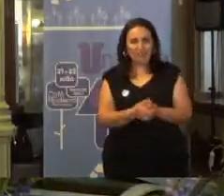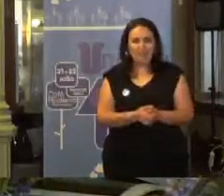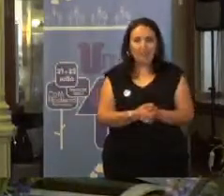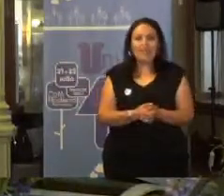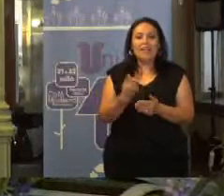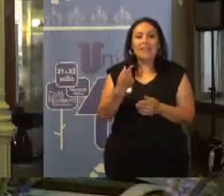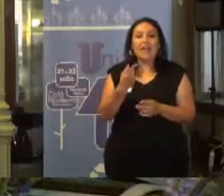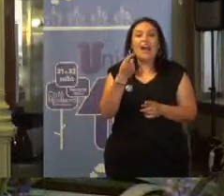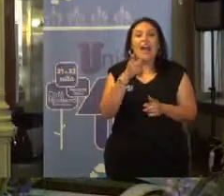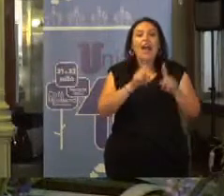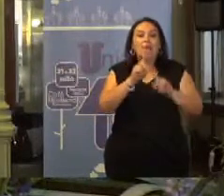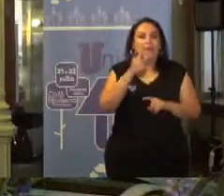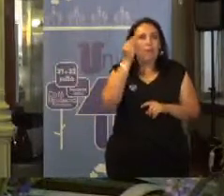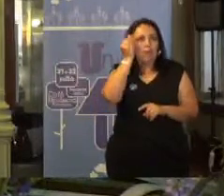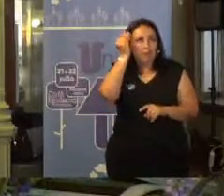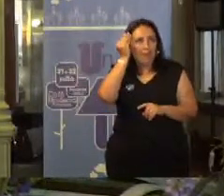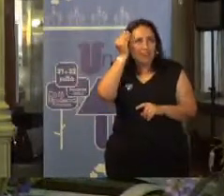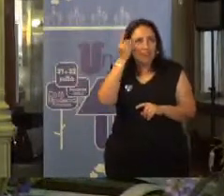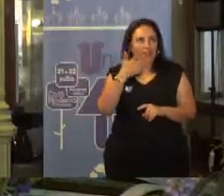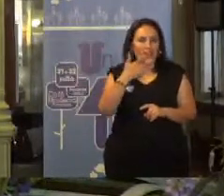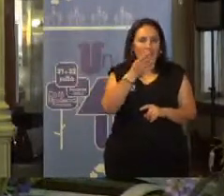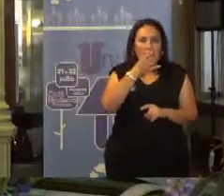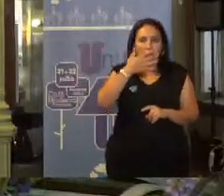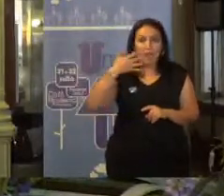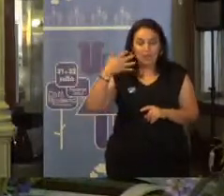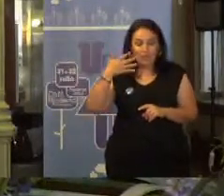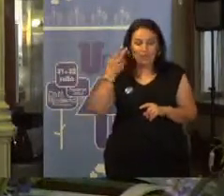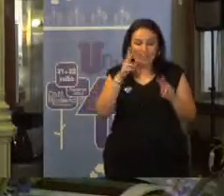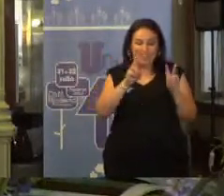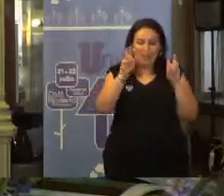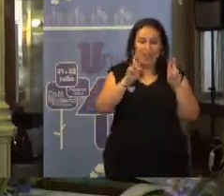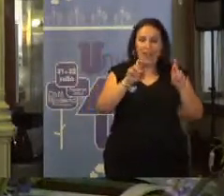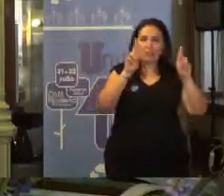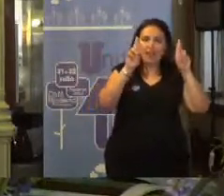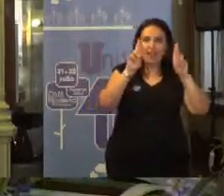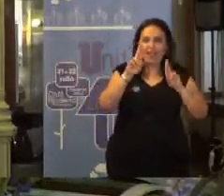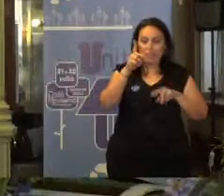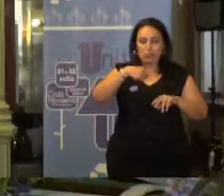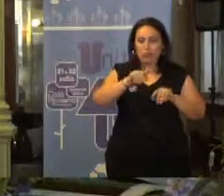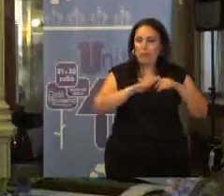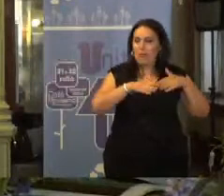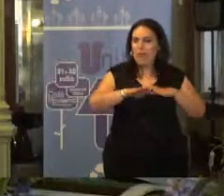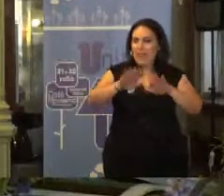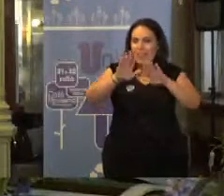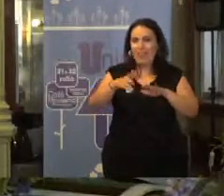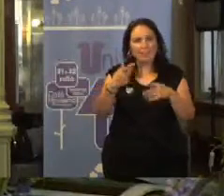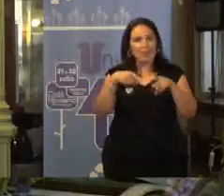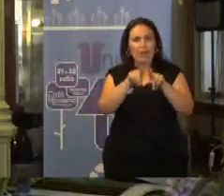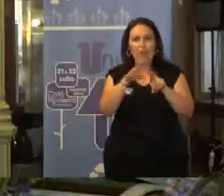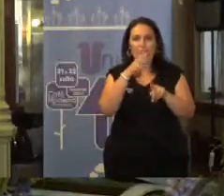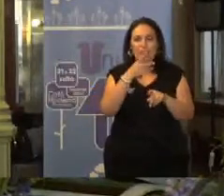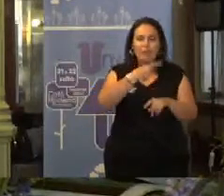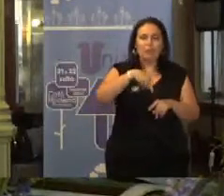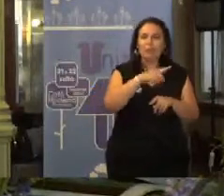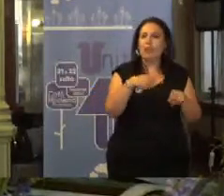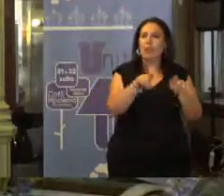ese mito da esperanza e ese mito do abismo ante o mundo pois nos ven moi acaídos en marea, porque estamos aí, estamos entre a esperanza e o